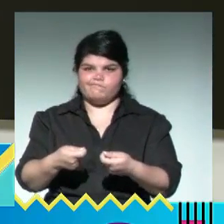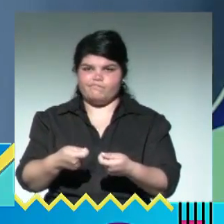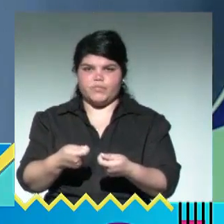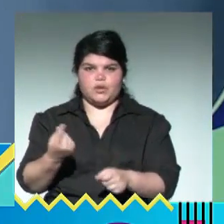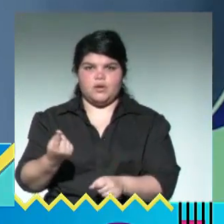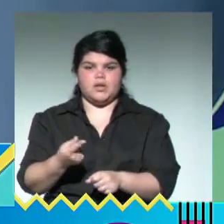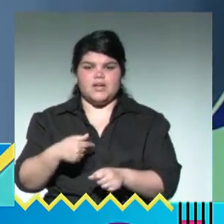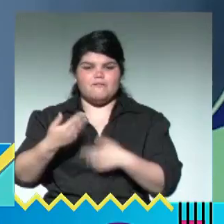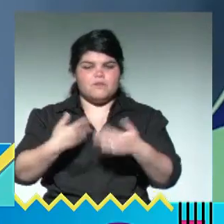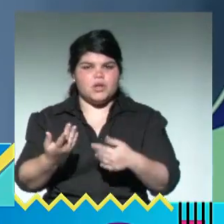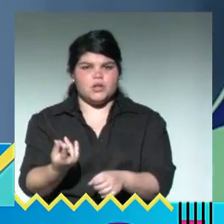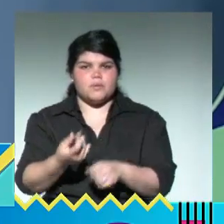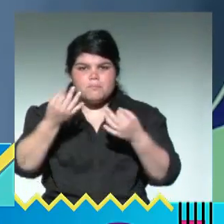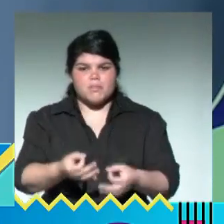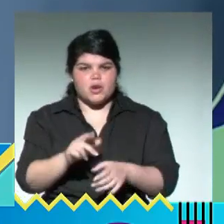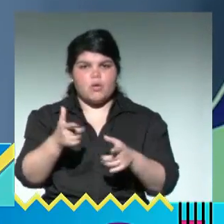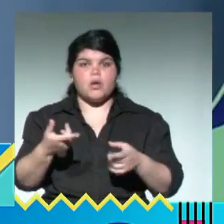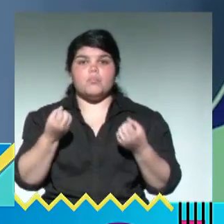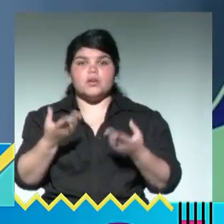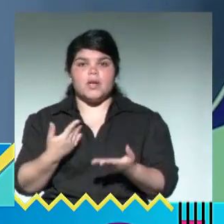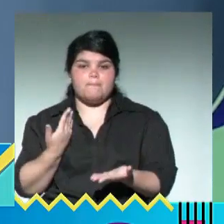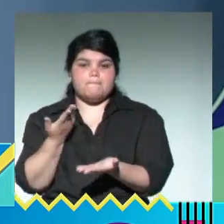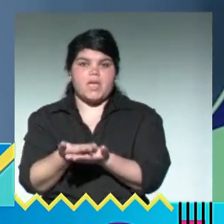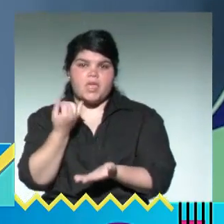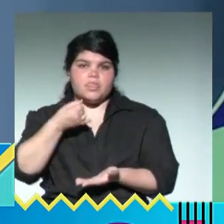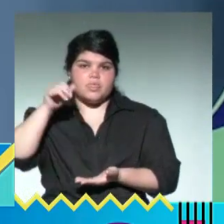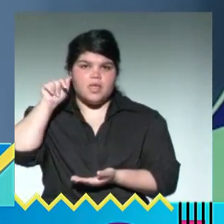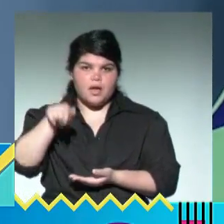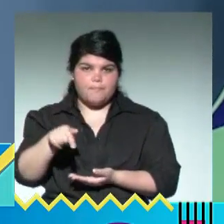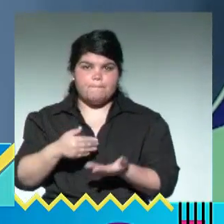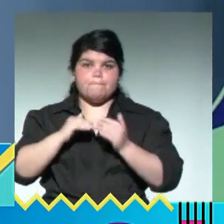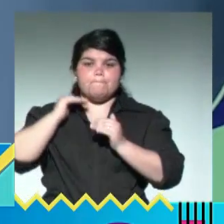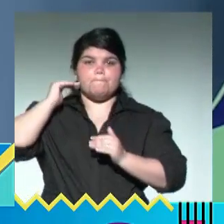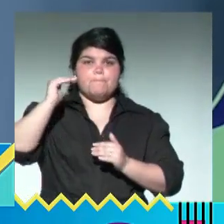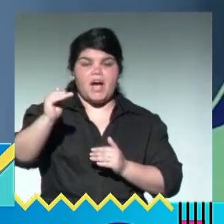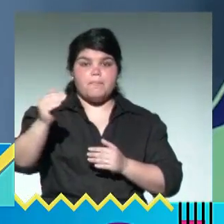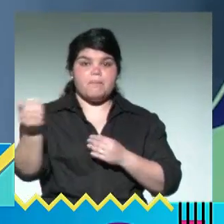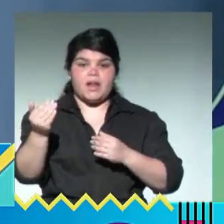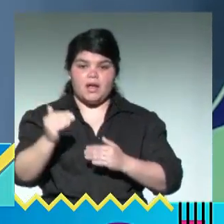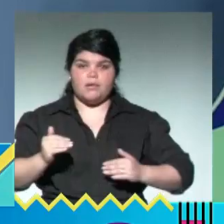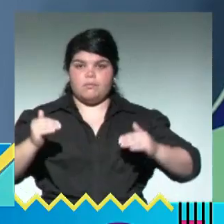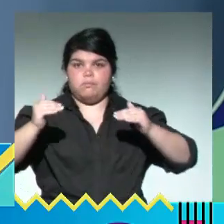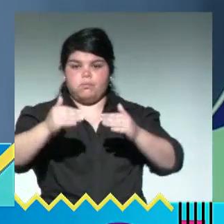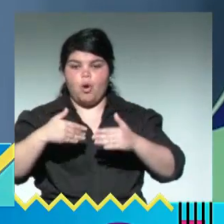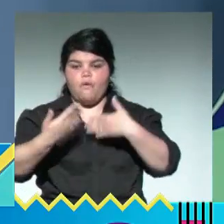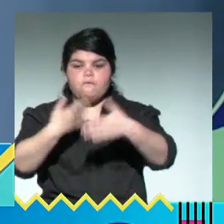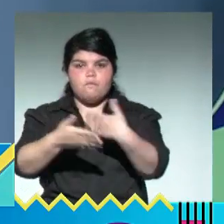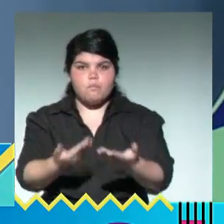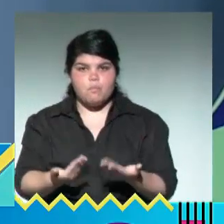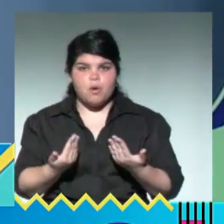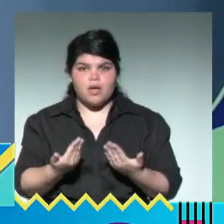tasa de rentabilidad muy alta para que sea viable de manera lógica. Entonces, ¿qué pasa con el crecimiento?